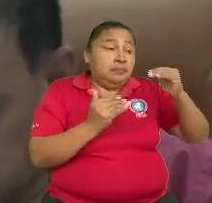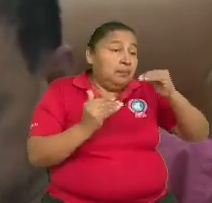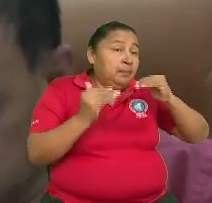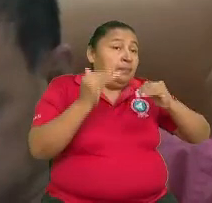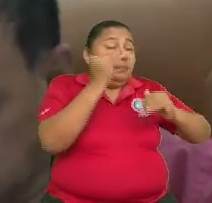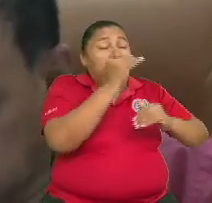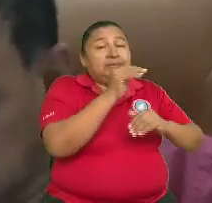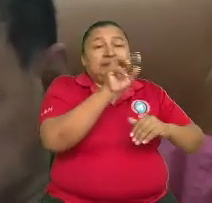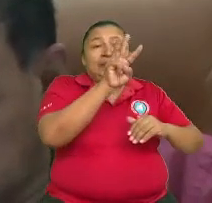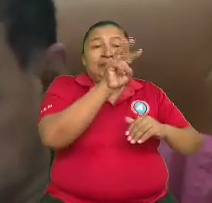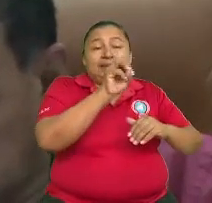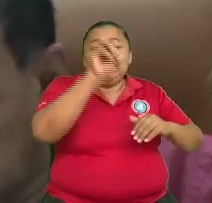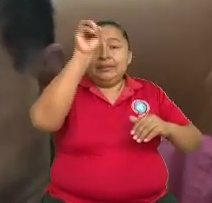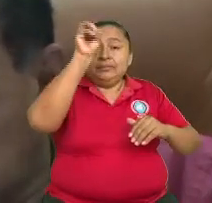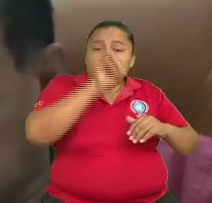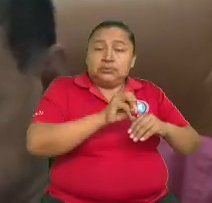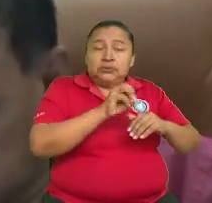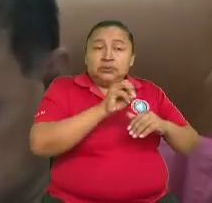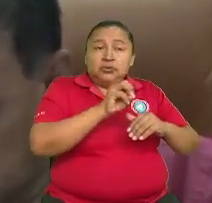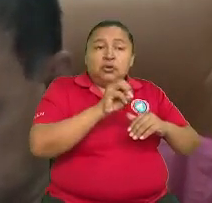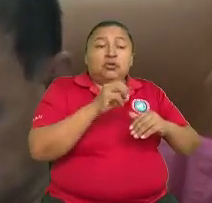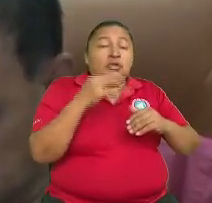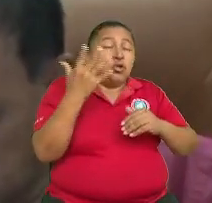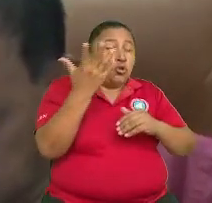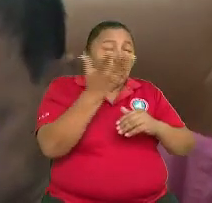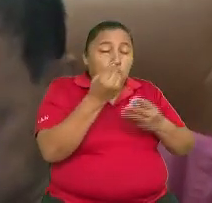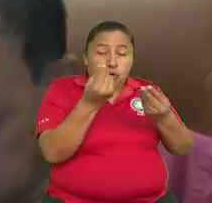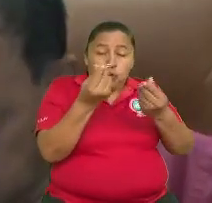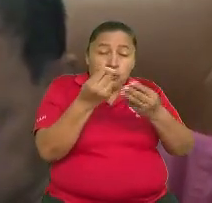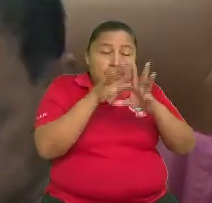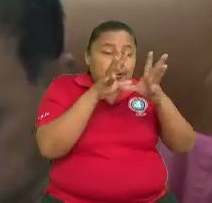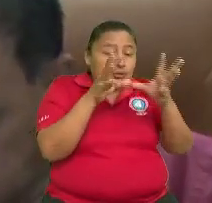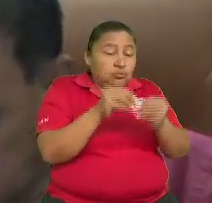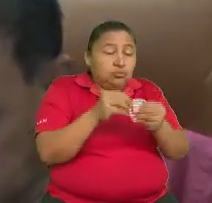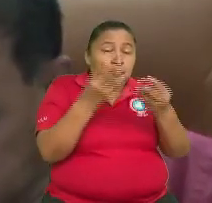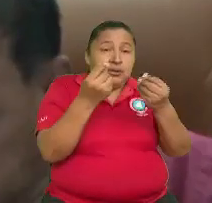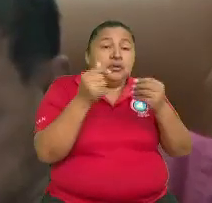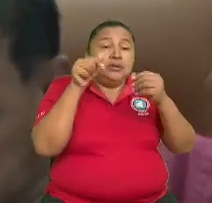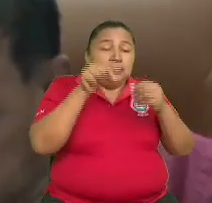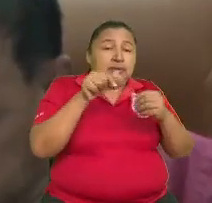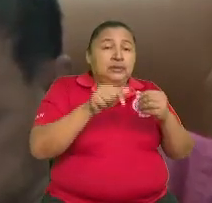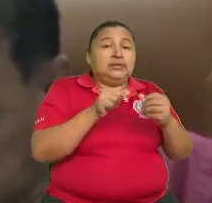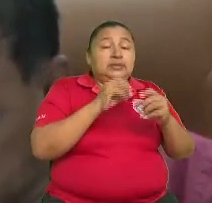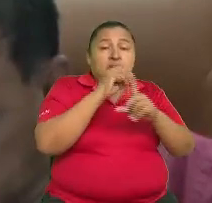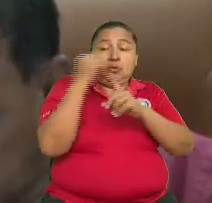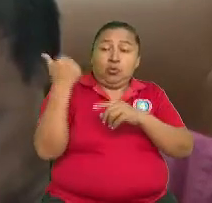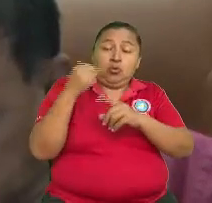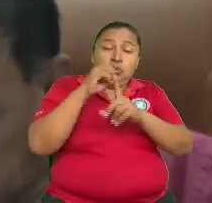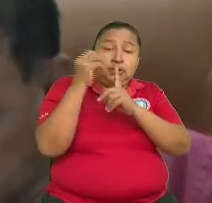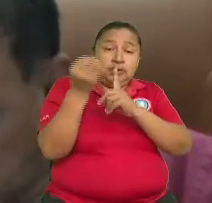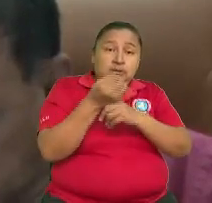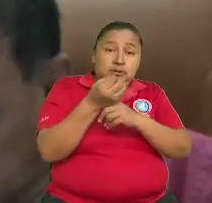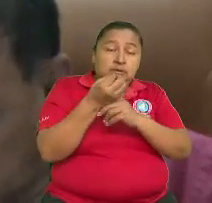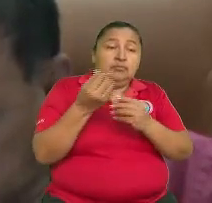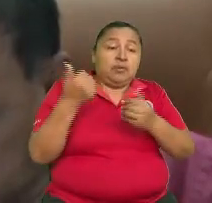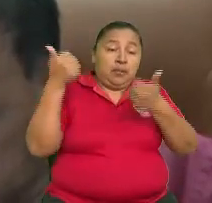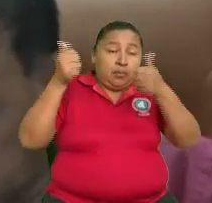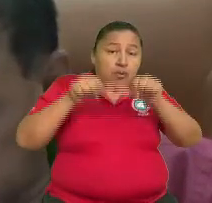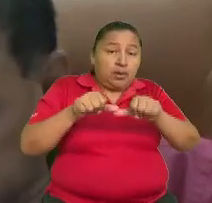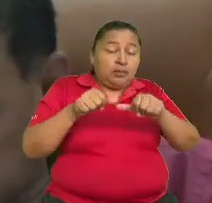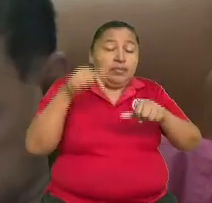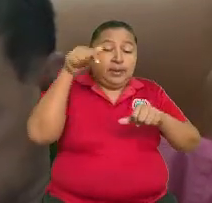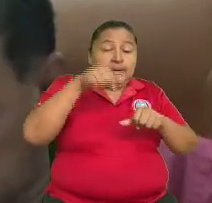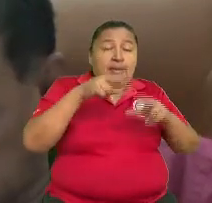del 30% de los recursos totales que este organismo ha aprobado